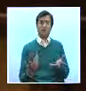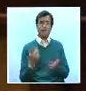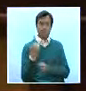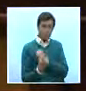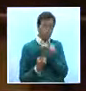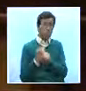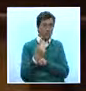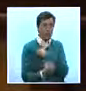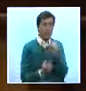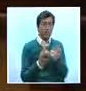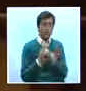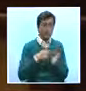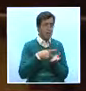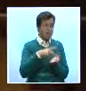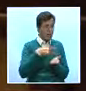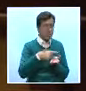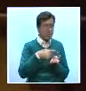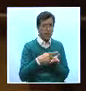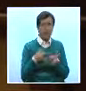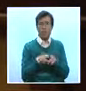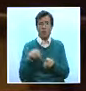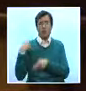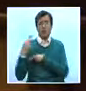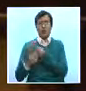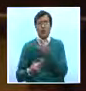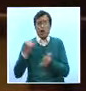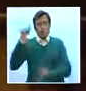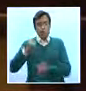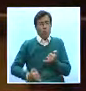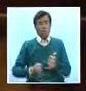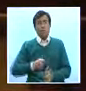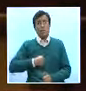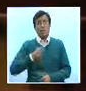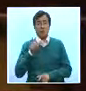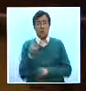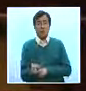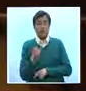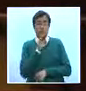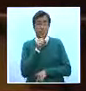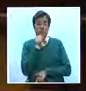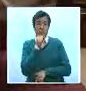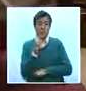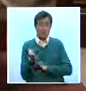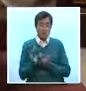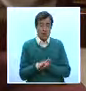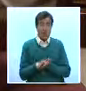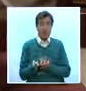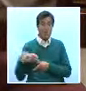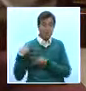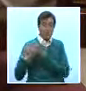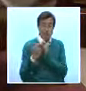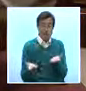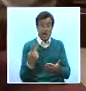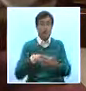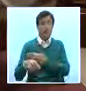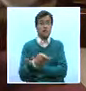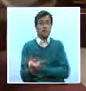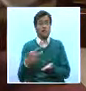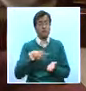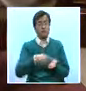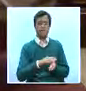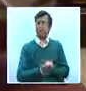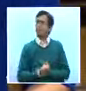año. Y dos, el impuesto a las herencias que van a tener que cancelar los herederos. Brevemente, David, desde su lectura, efectivamente esta